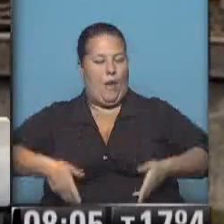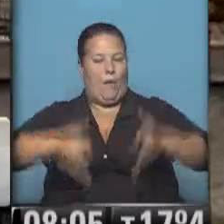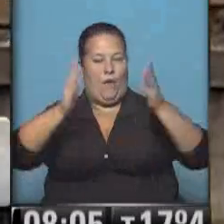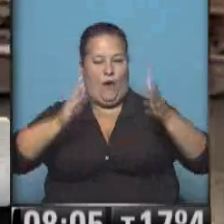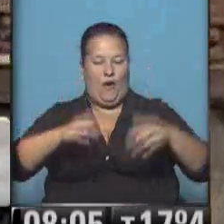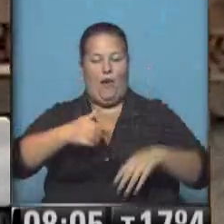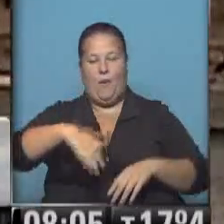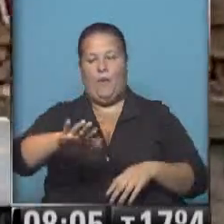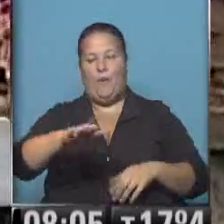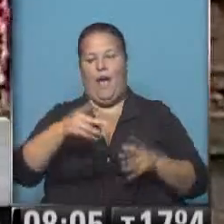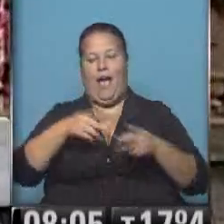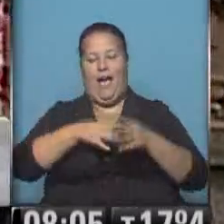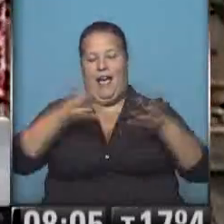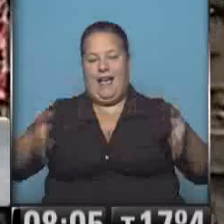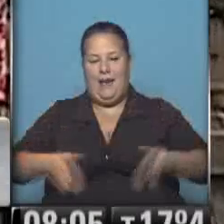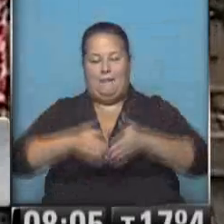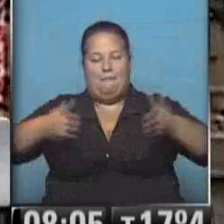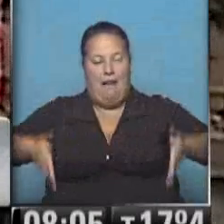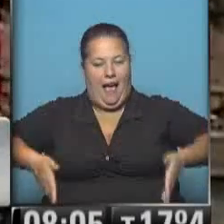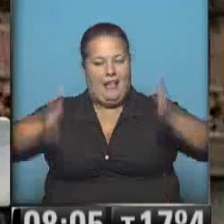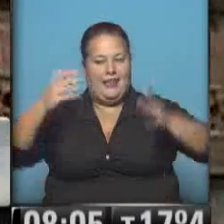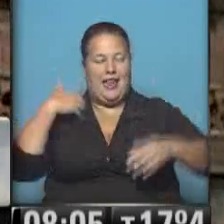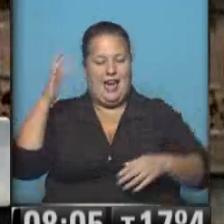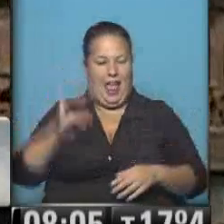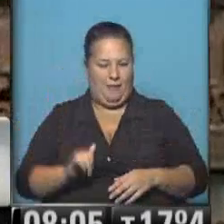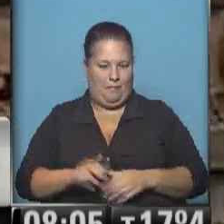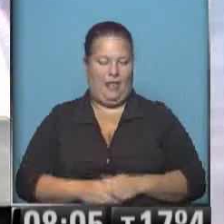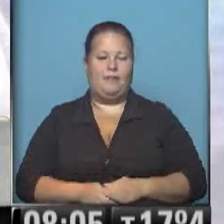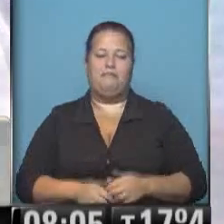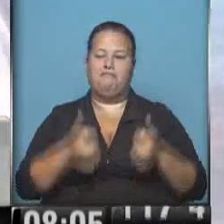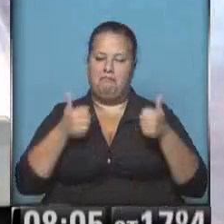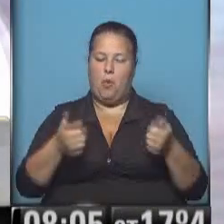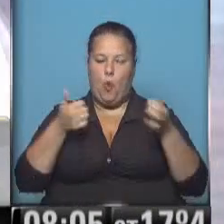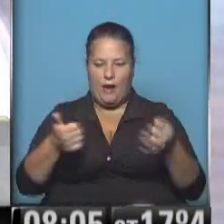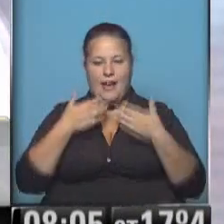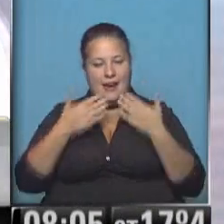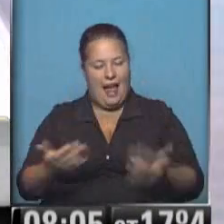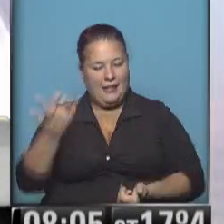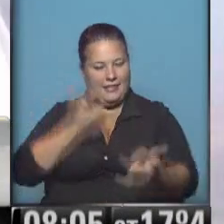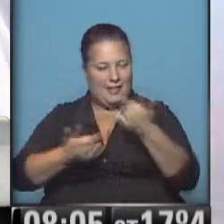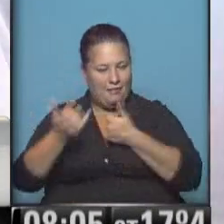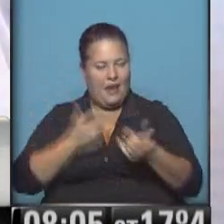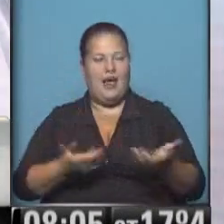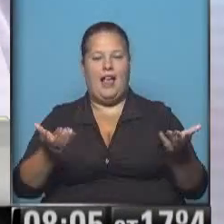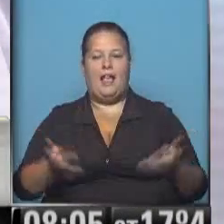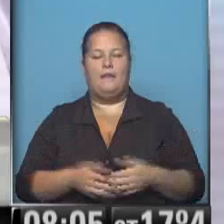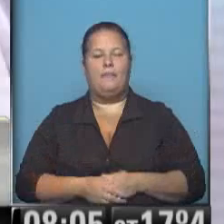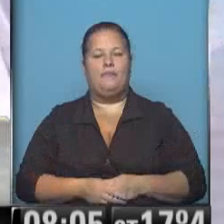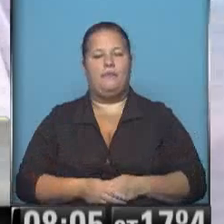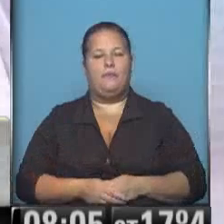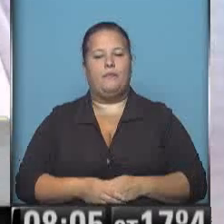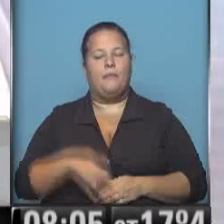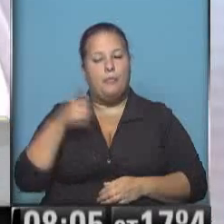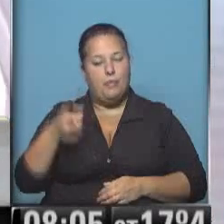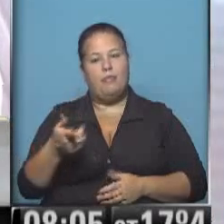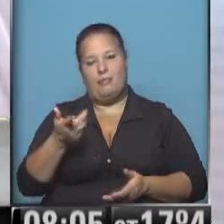tener los carriles de ampliación de la General Paz. Bien, buenísimo. Gracias por la explicación entonces. Y ahí